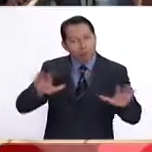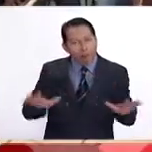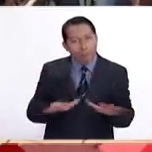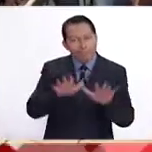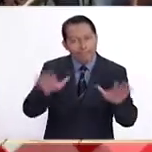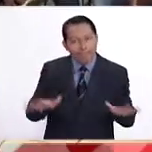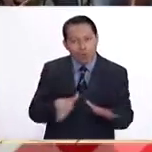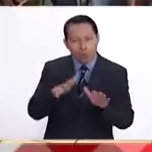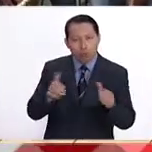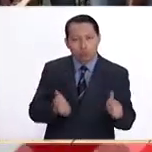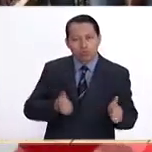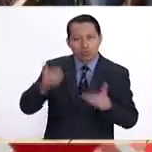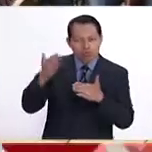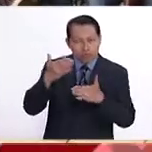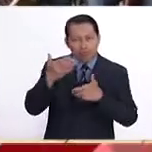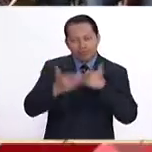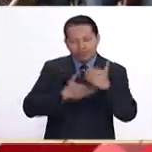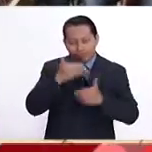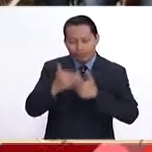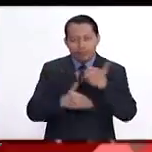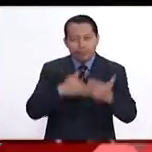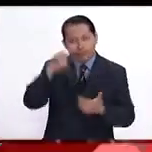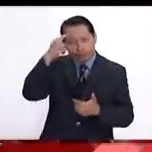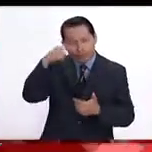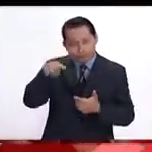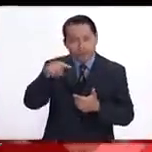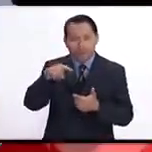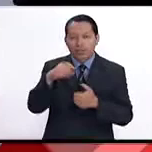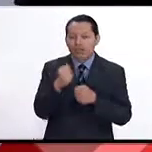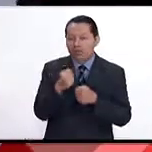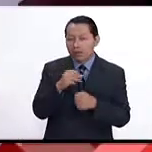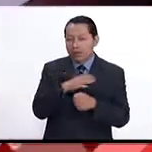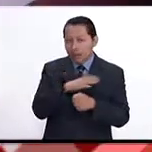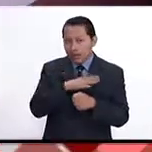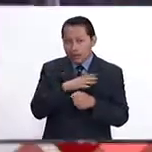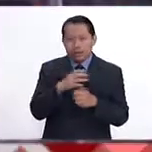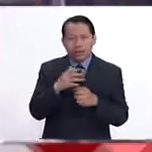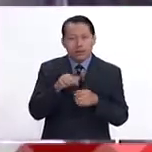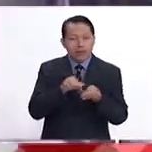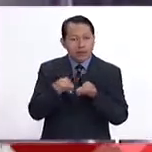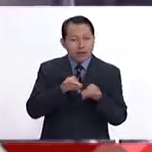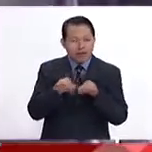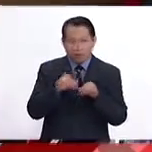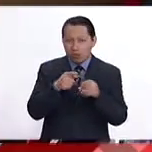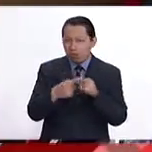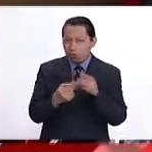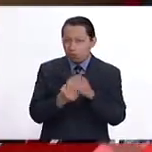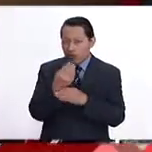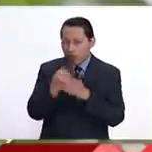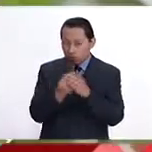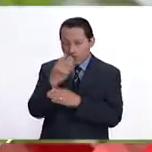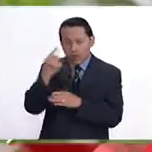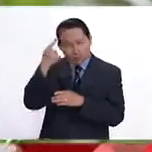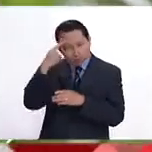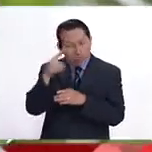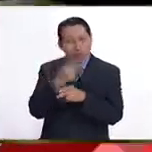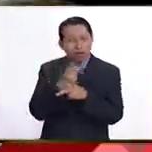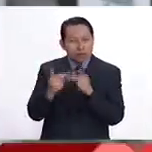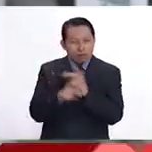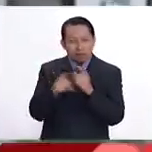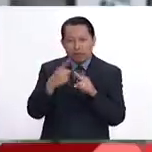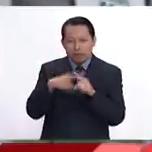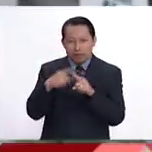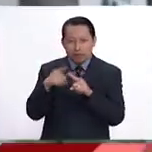las exportaciones y el proceso impresionante de innovación en las manufacturas, porque tal